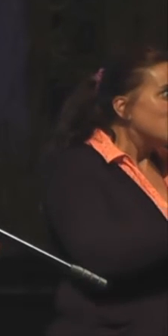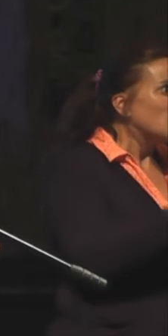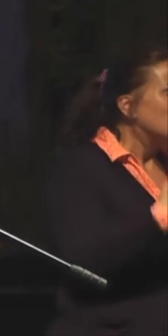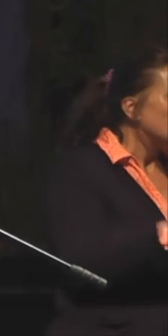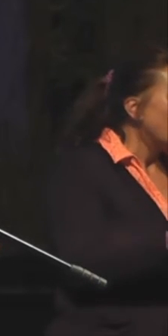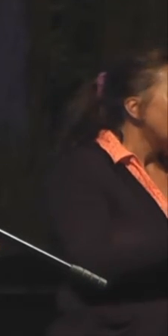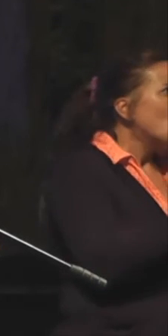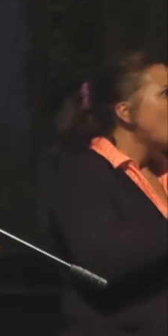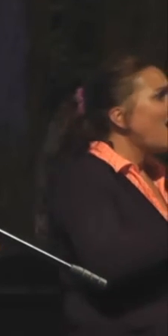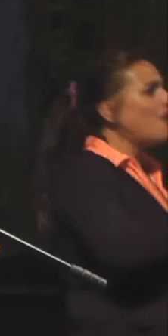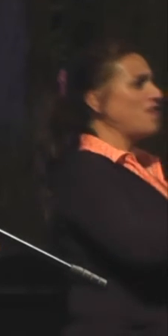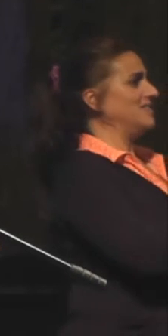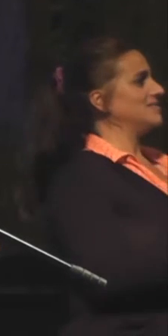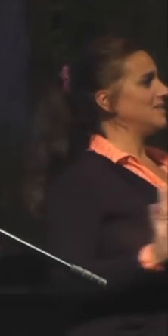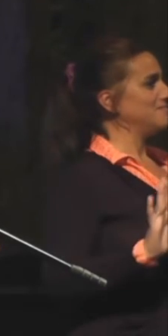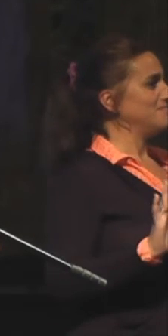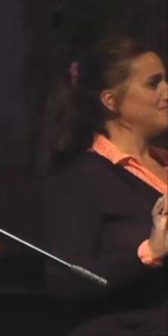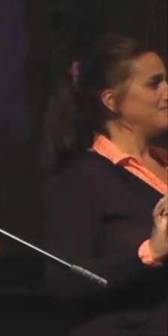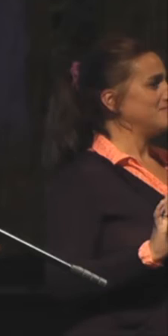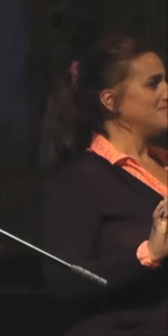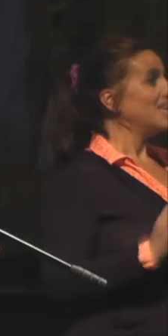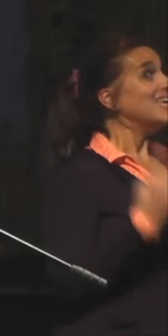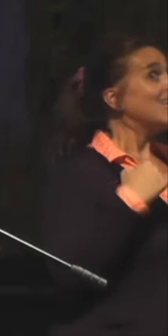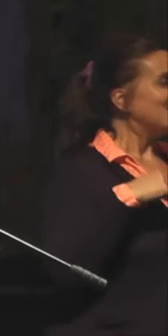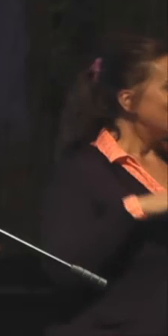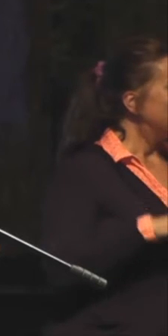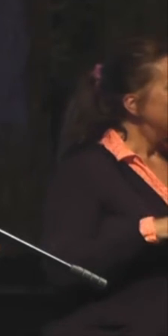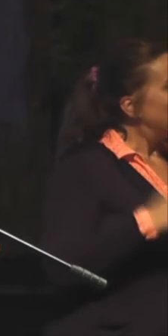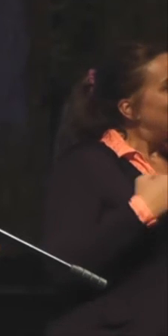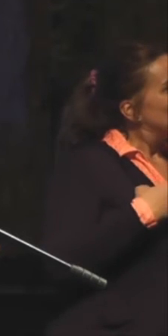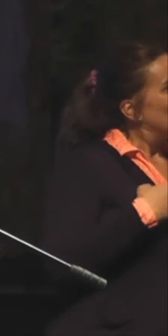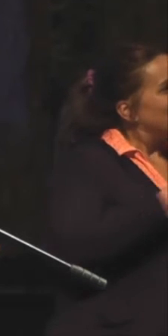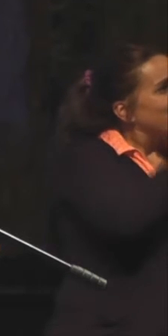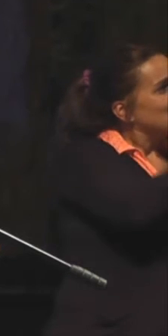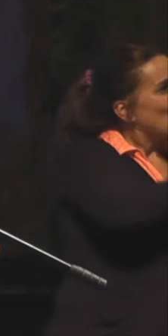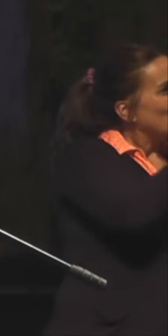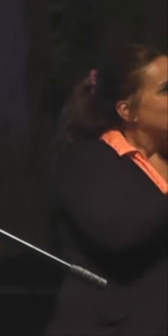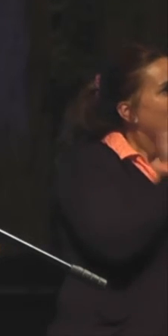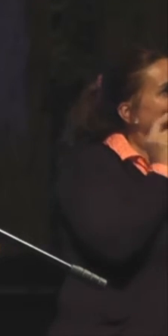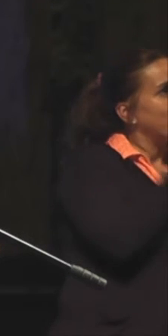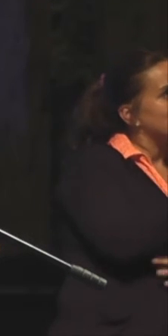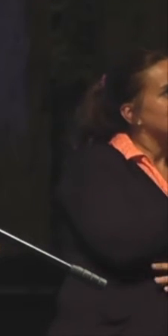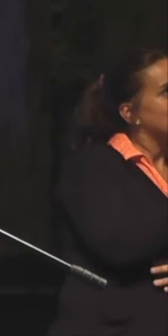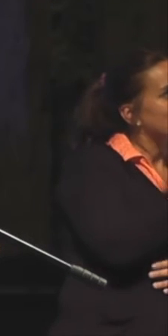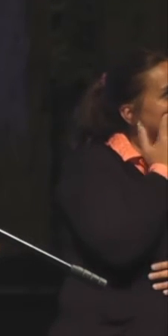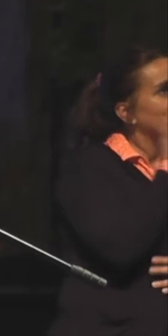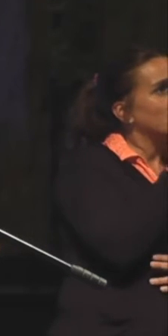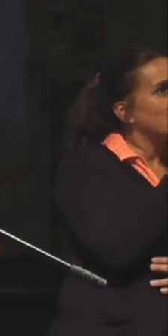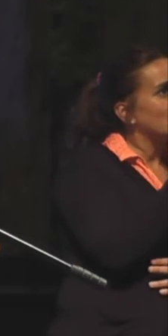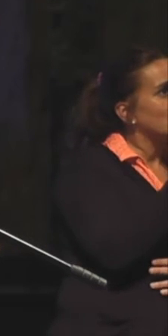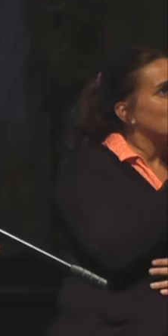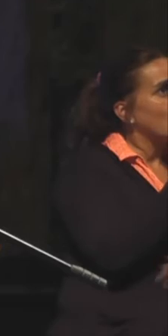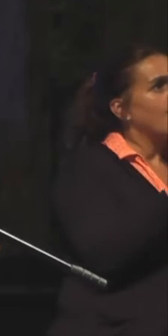pero una referencia ineludible y ahora a mí este discurso me permitió bajarlo el